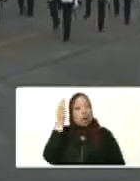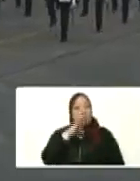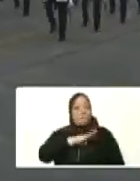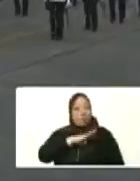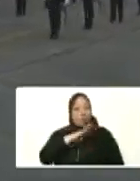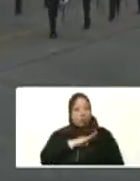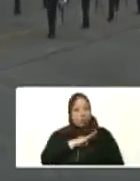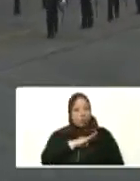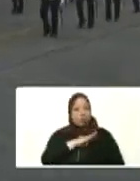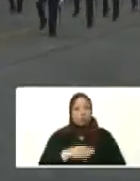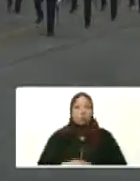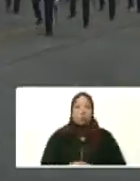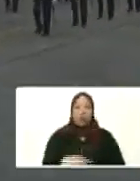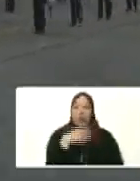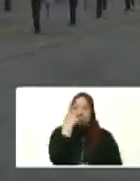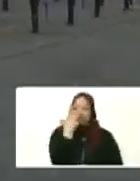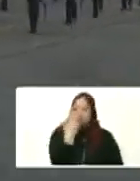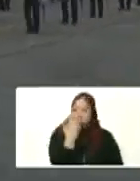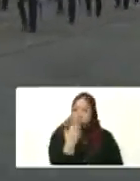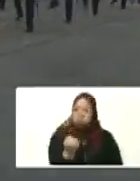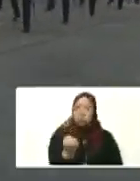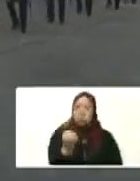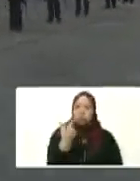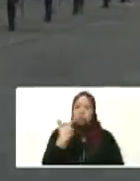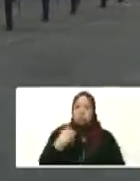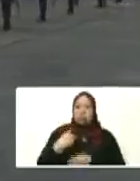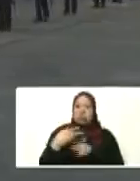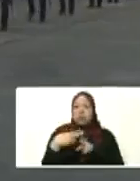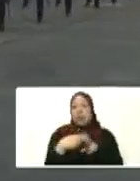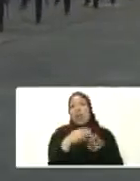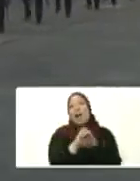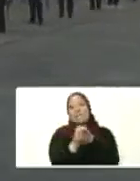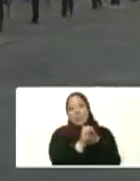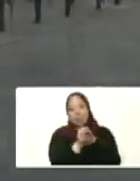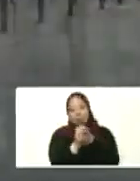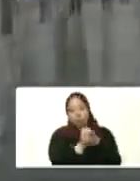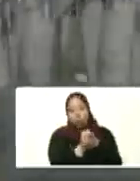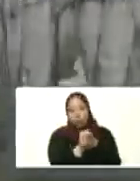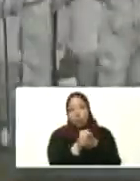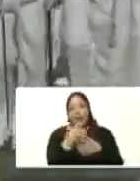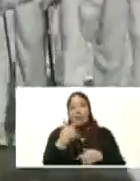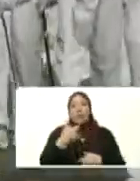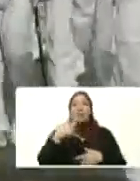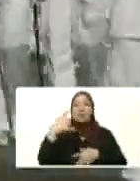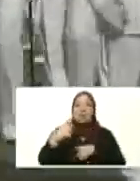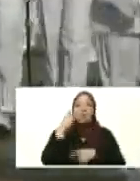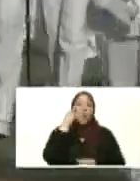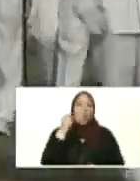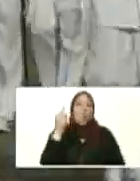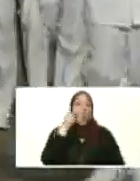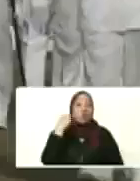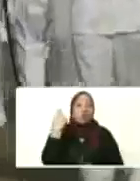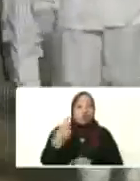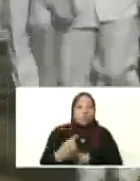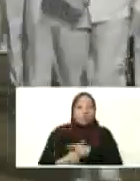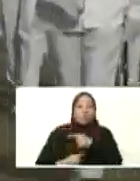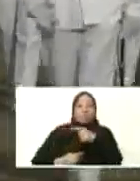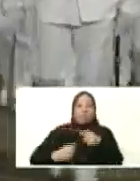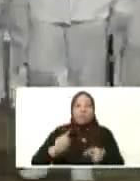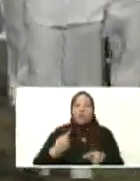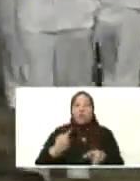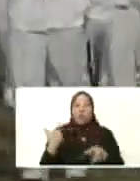pertenencia, entendiendo esto como un gesto de fraternidad, de herencia de su compromiso superlativo